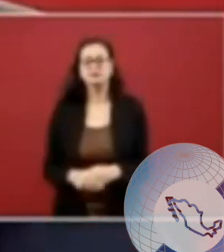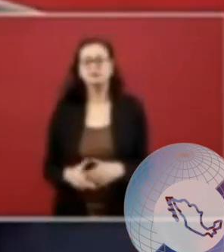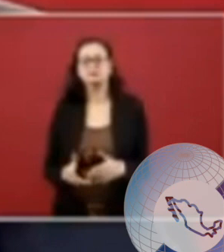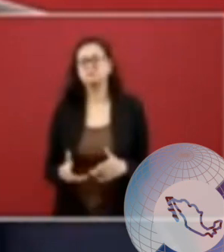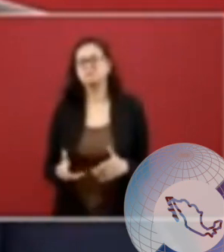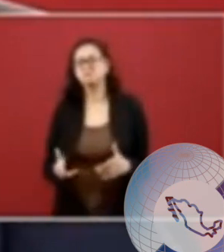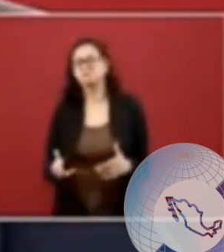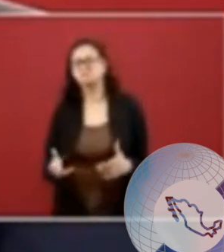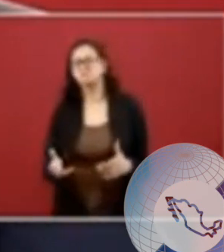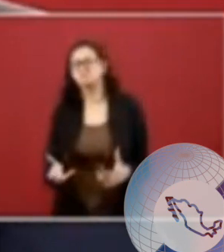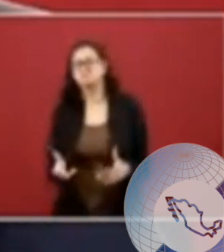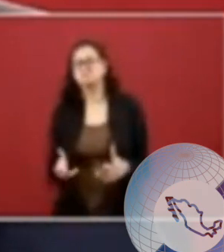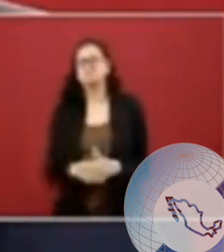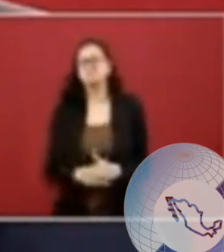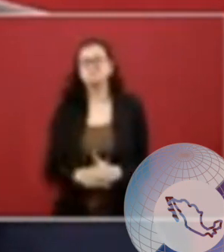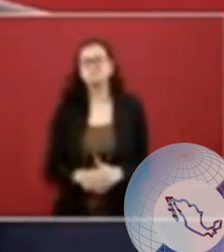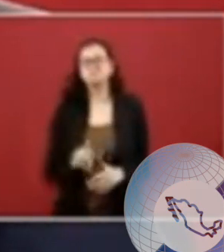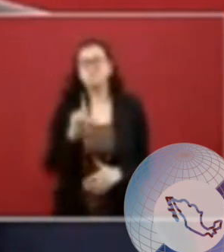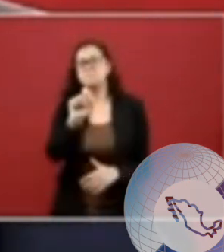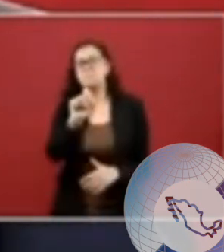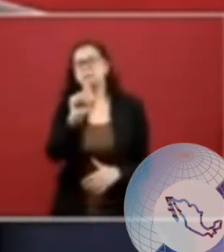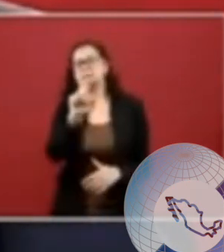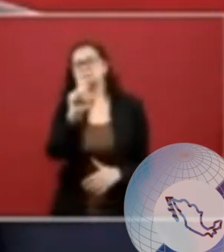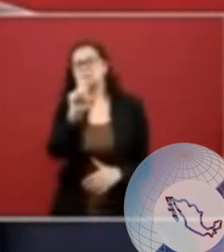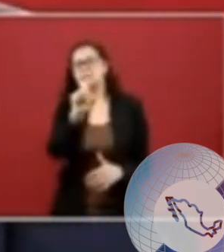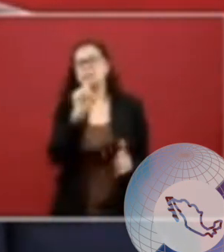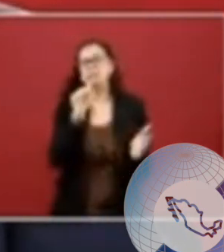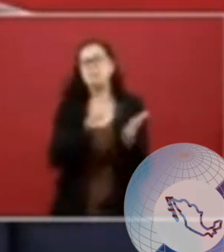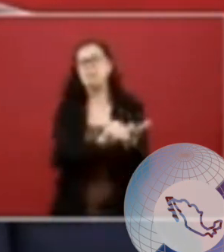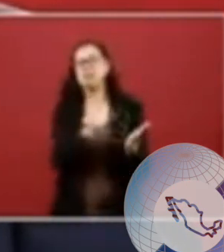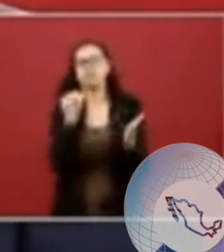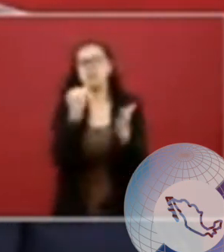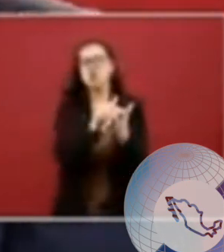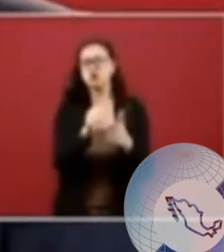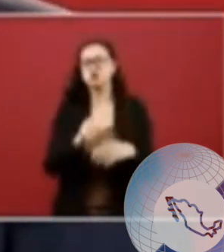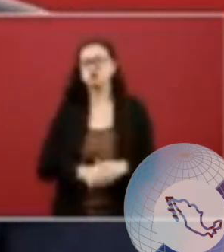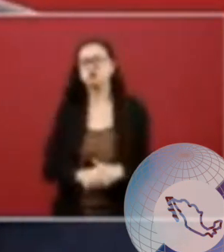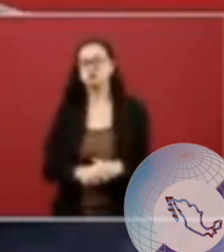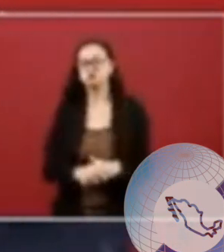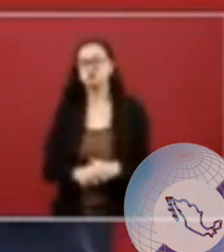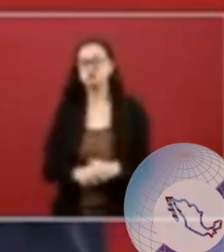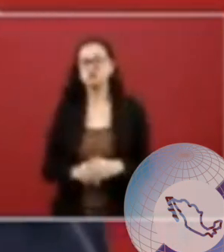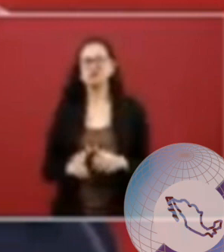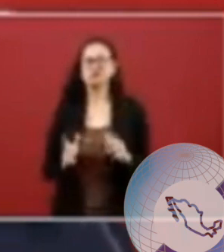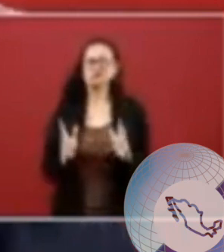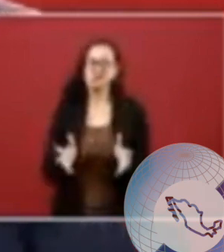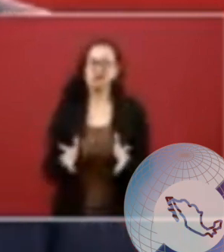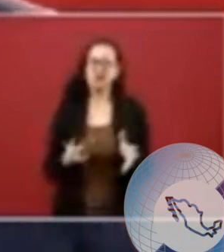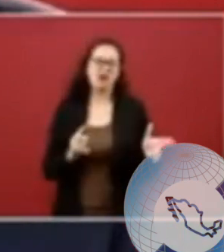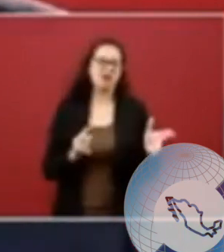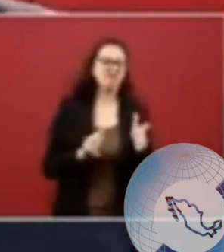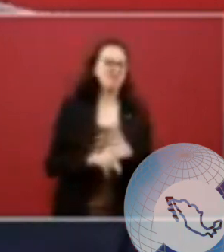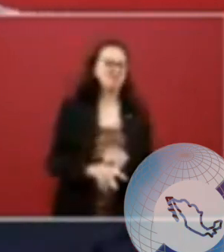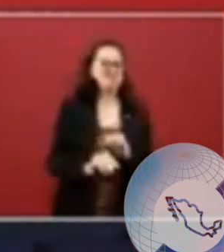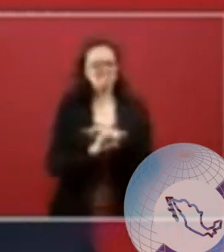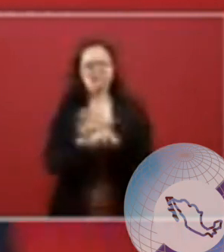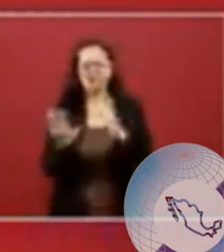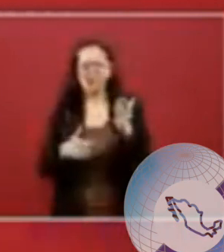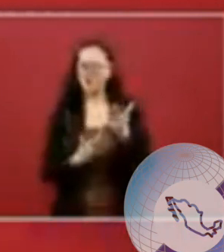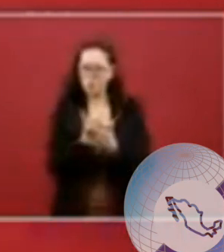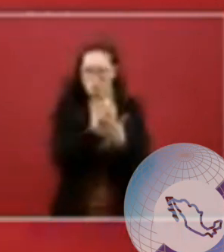como 20, 30,000 millones. Vamos a transparentar todas las